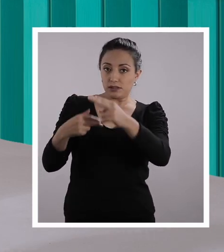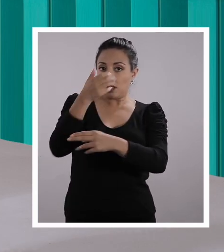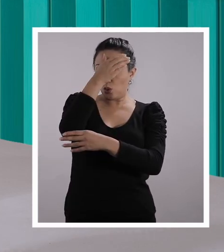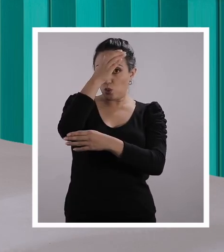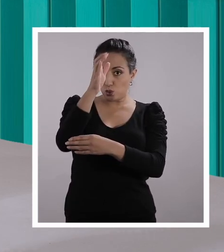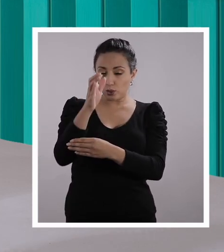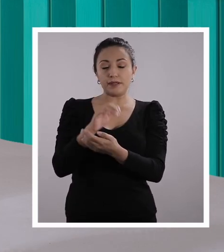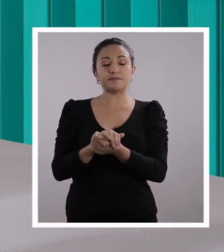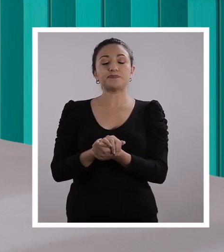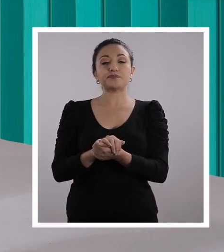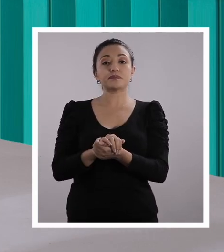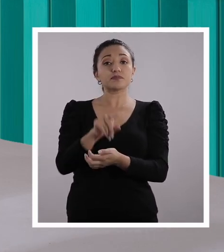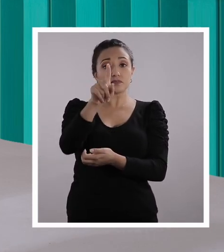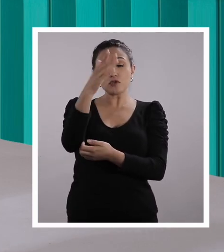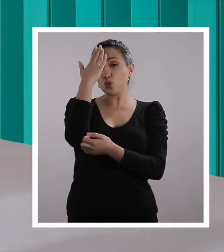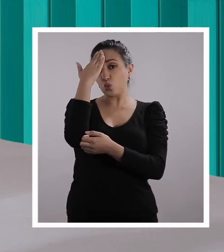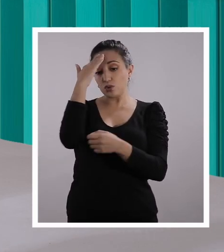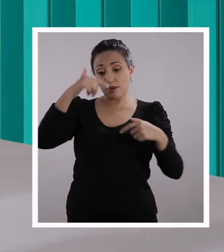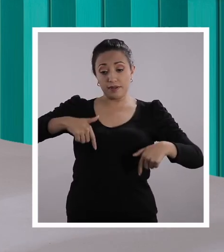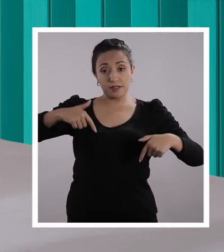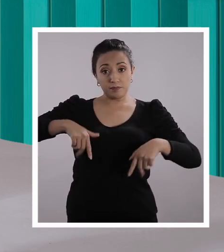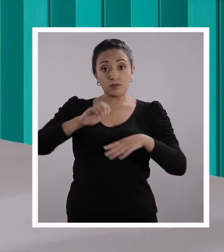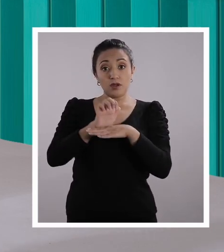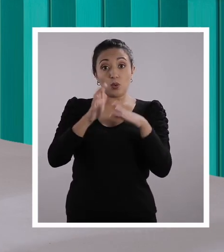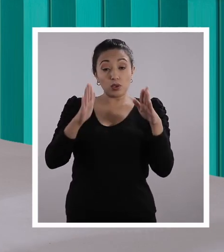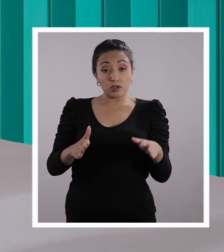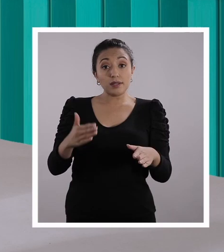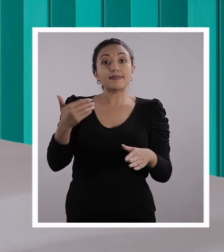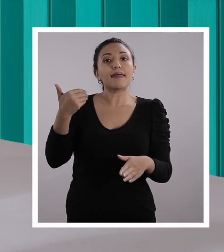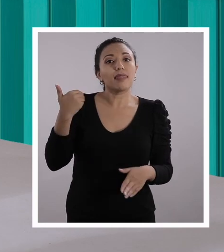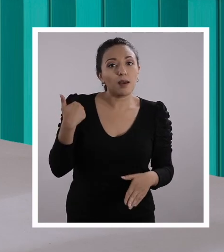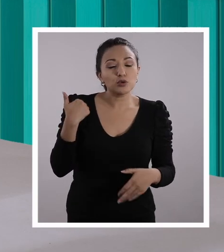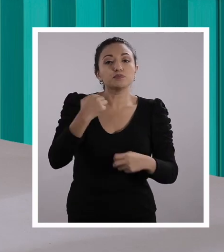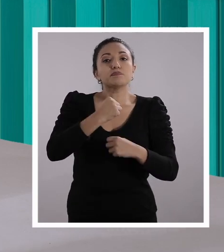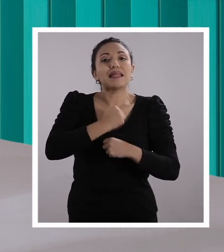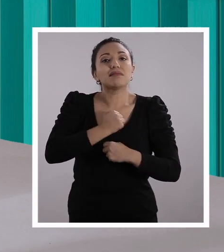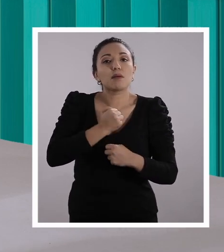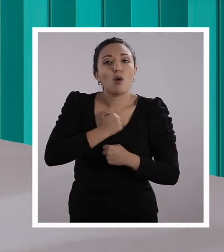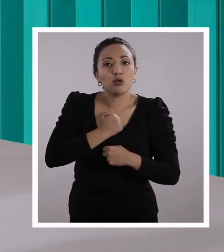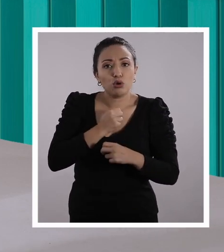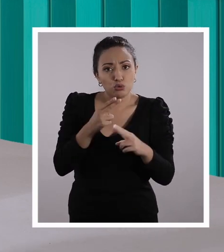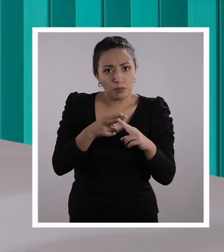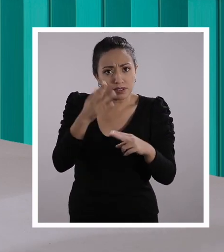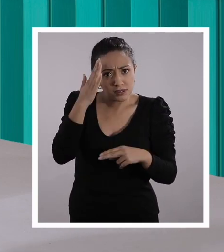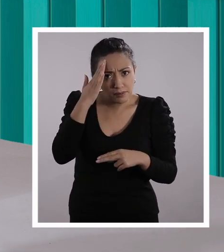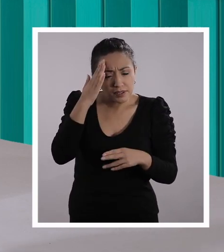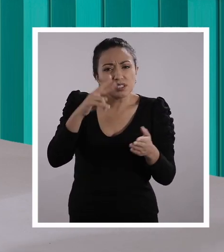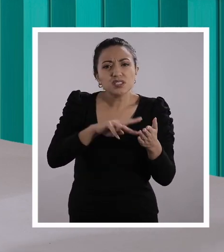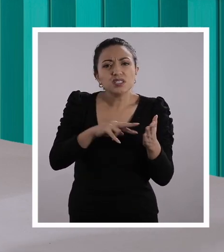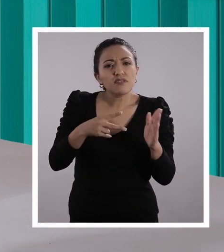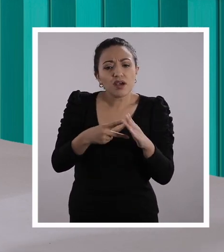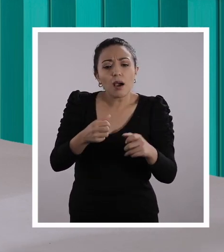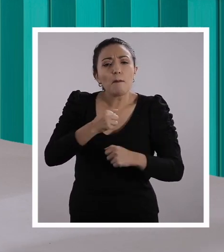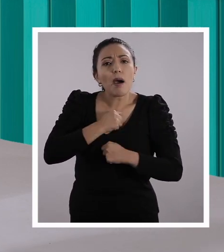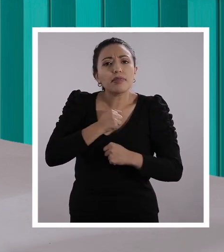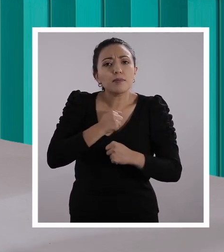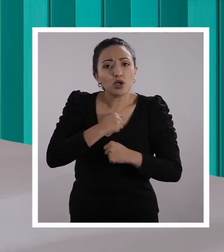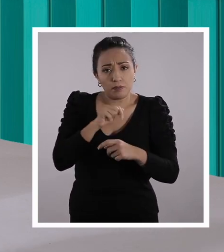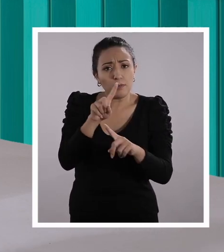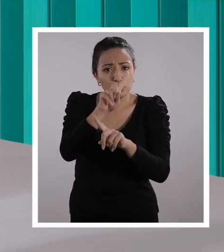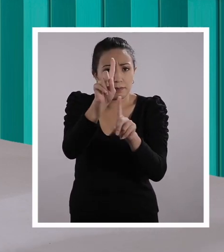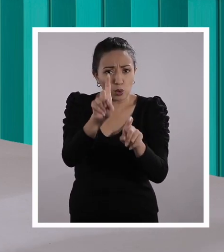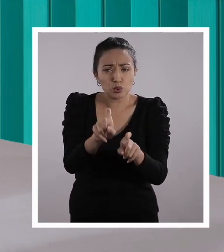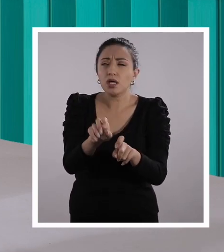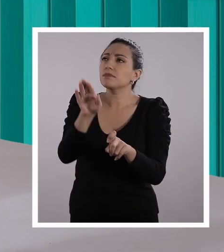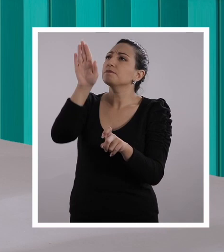nuestra cultura ustedes sabían que nosotros como ecuatorianos tenemos un patrimonio han escuchado hablar esta palabra les